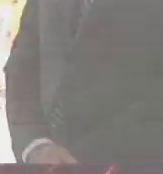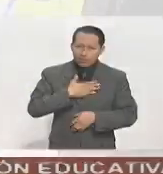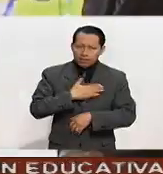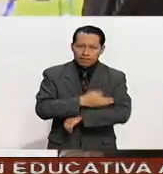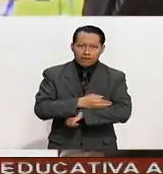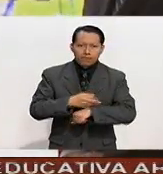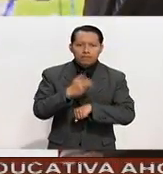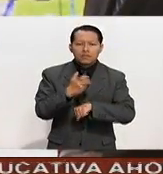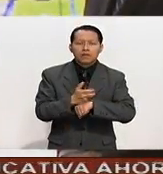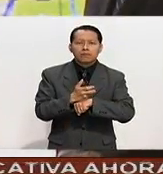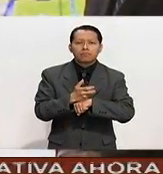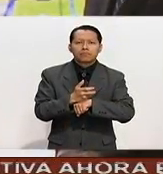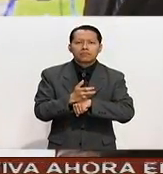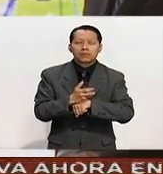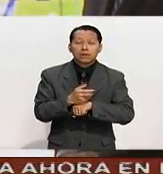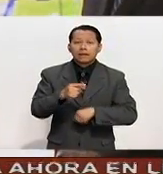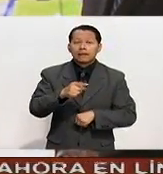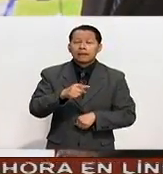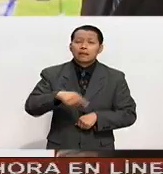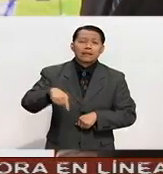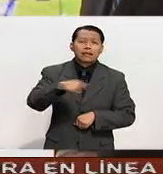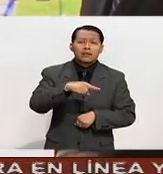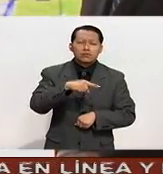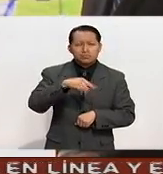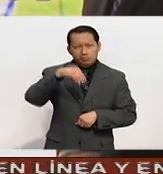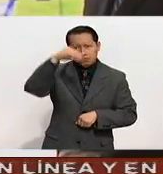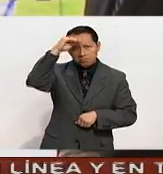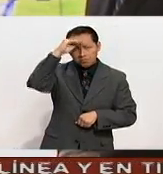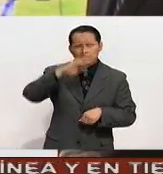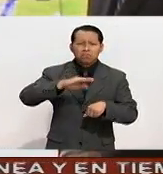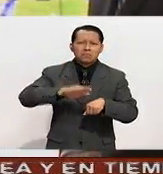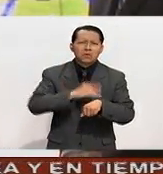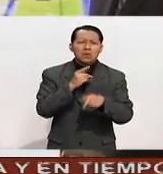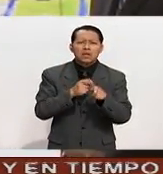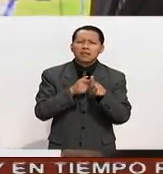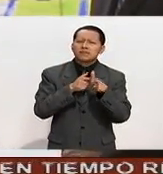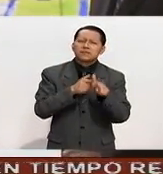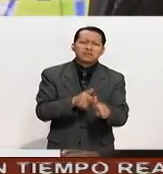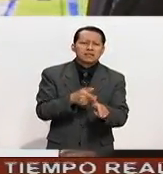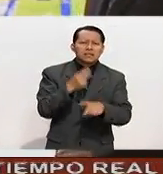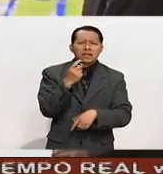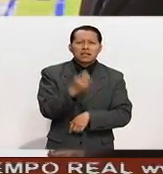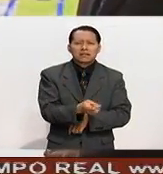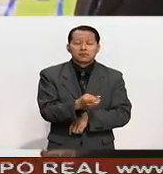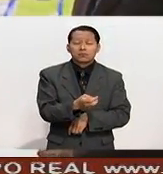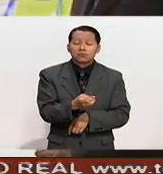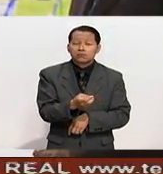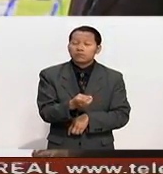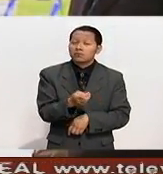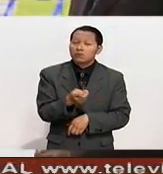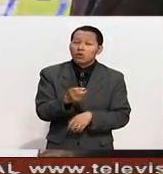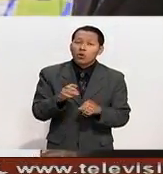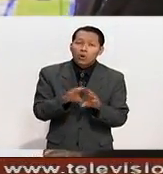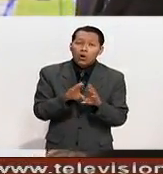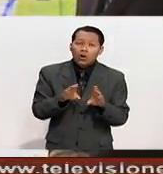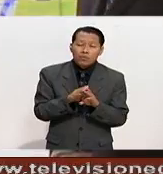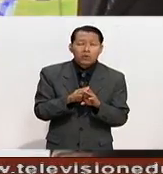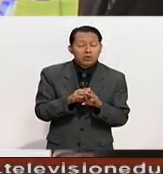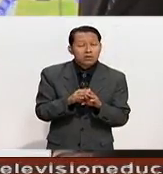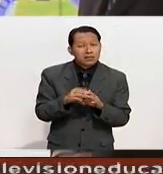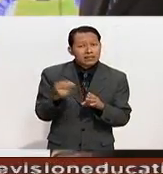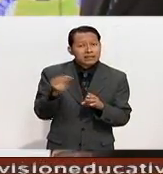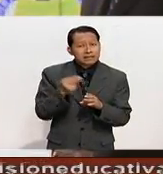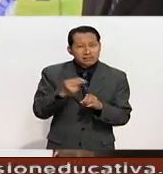americana. Y ellos preguntan, ¿por qué sigue pasando esto? Y piden que hagamos más para detener la